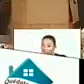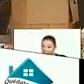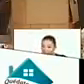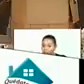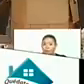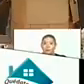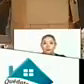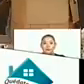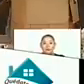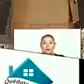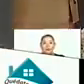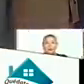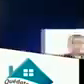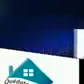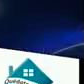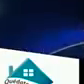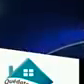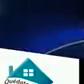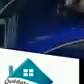económicos.